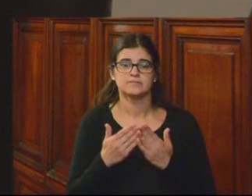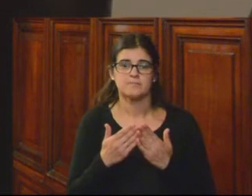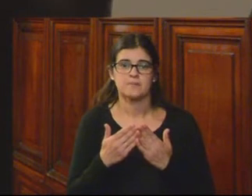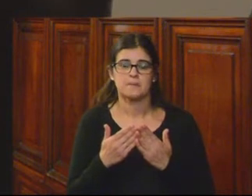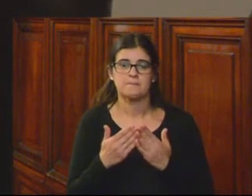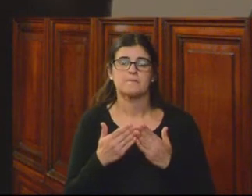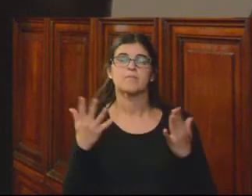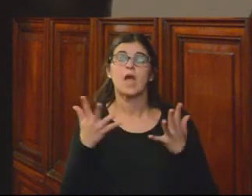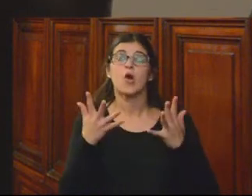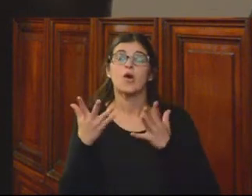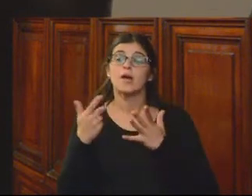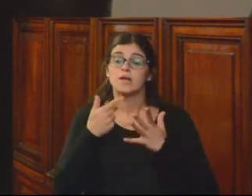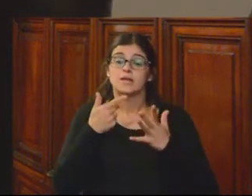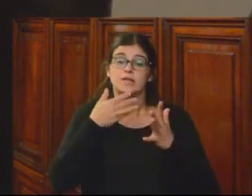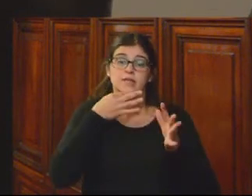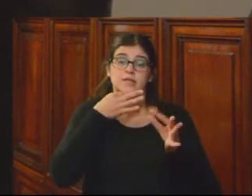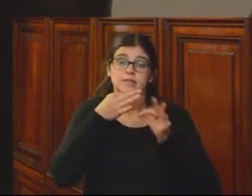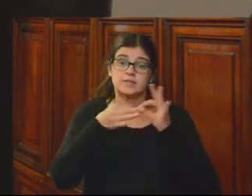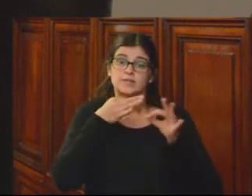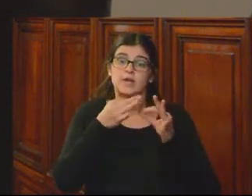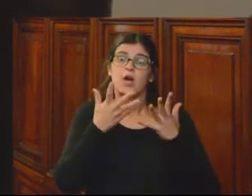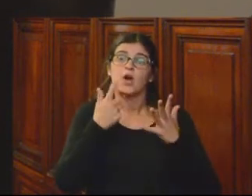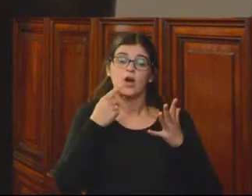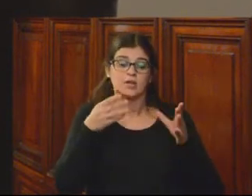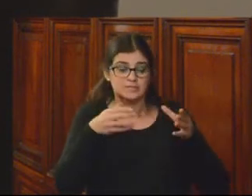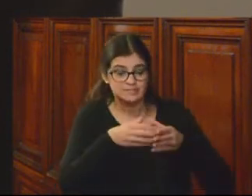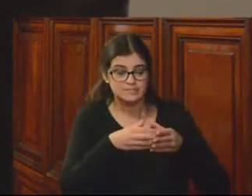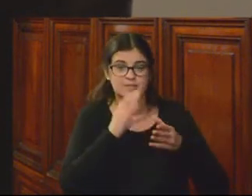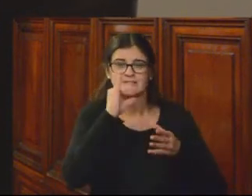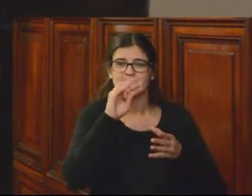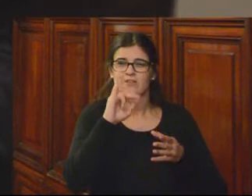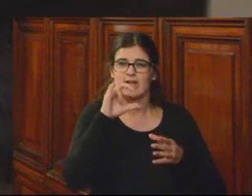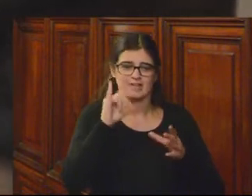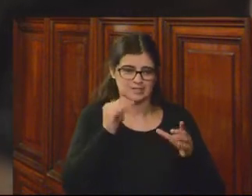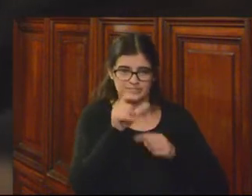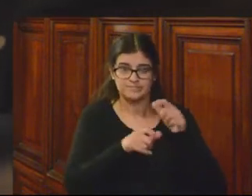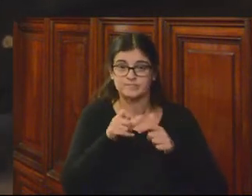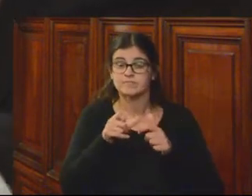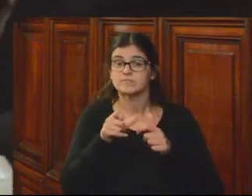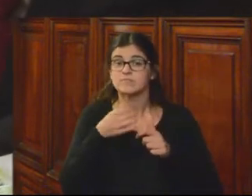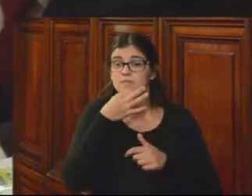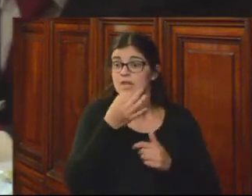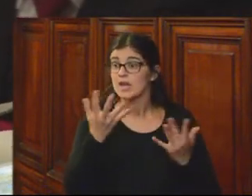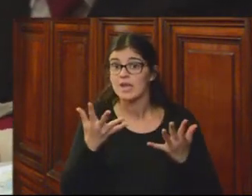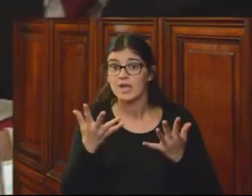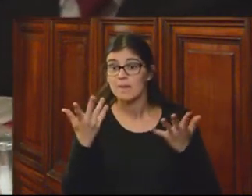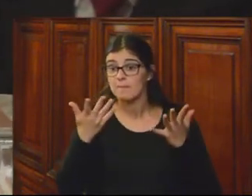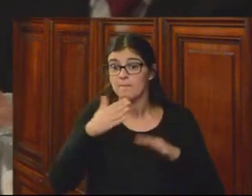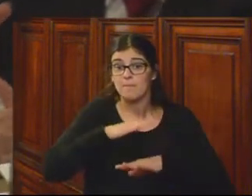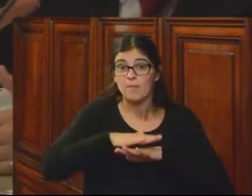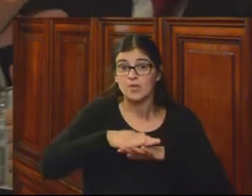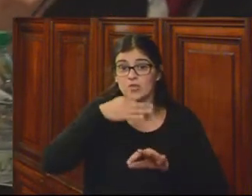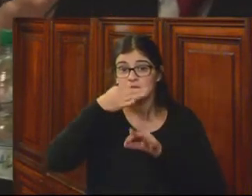Vamos a dar la palabra a las organizaciones de la sociedad civil. Nos indican que al momento de exponer las